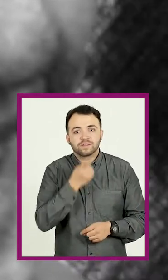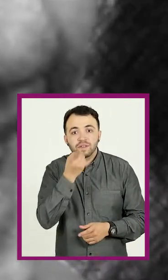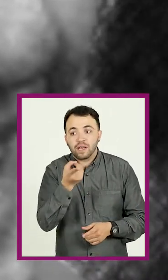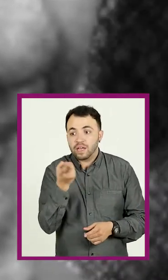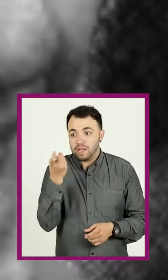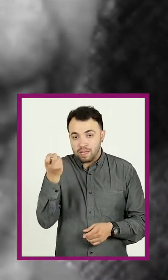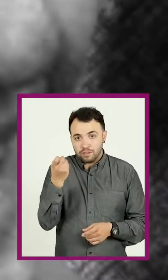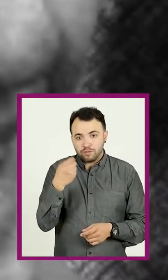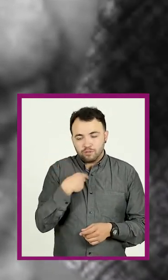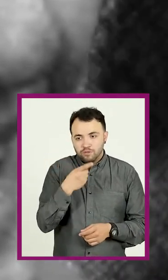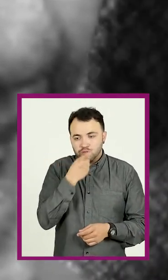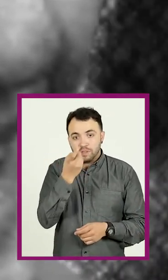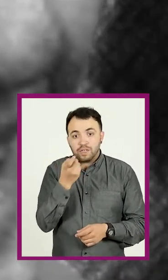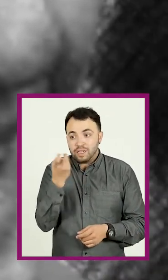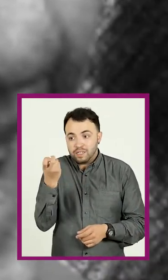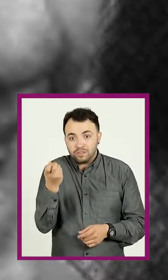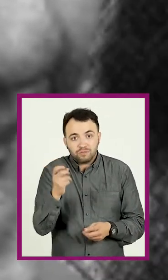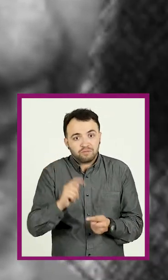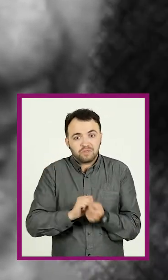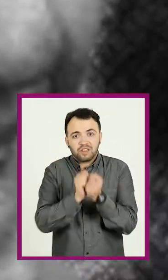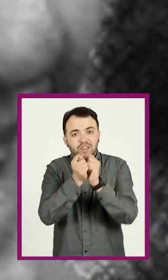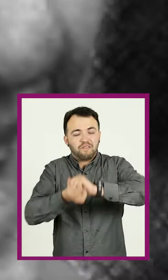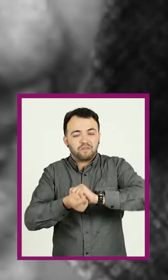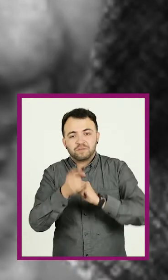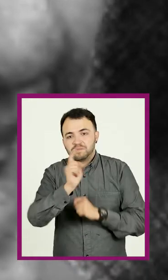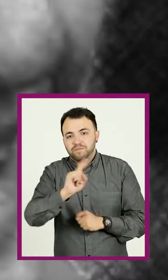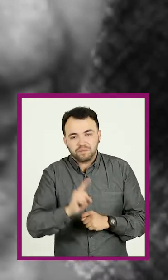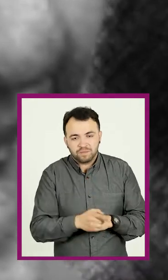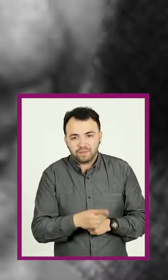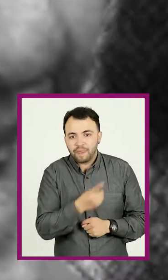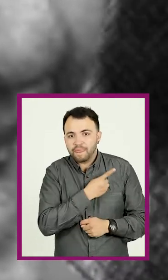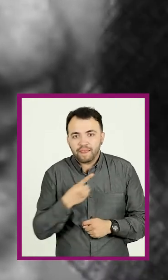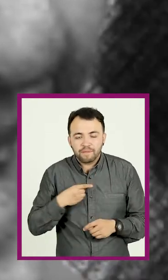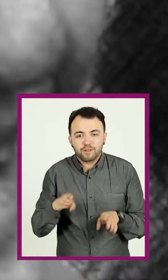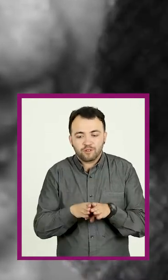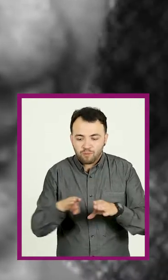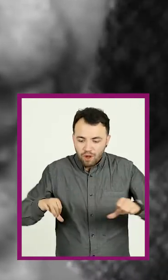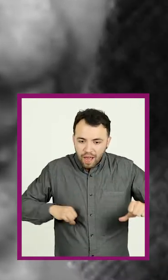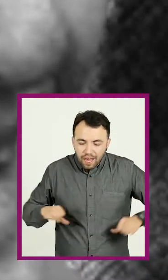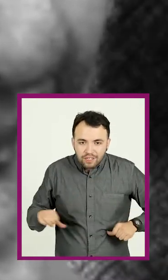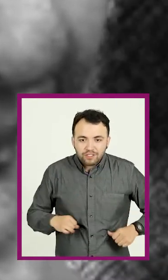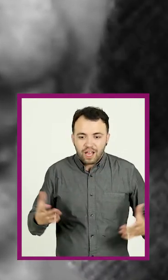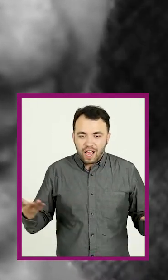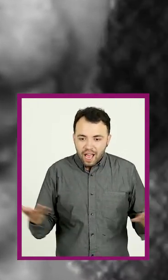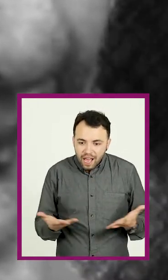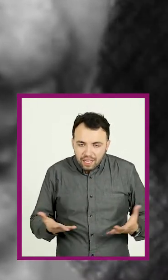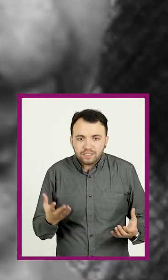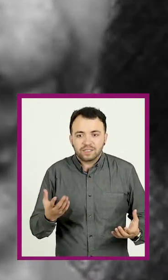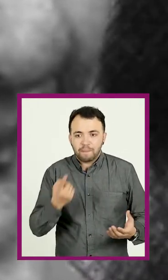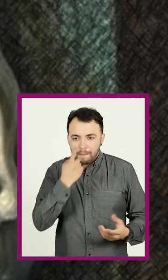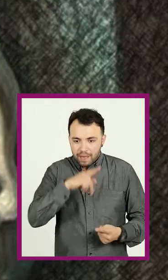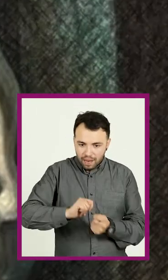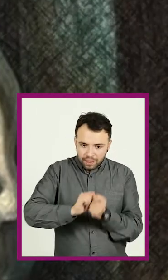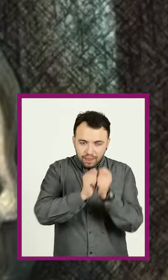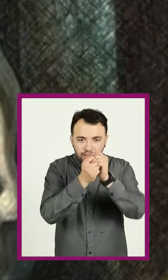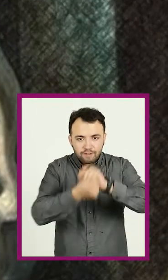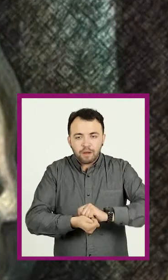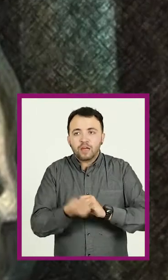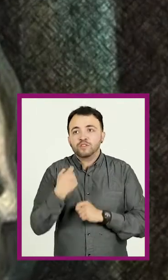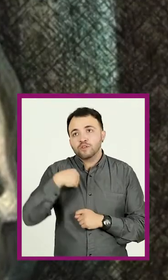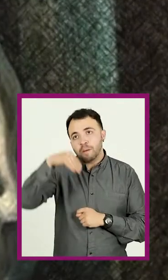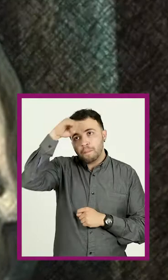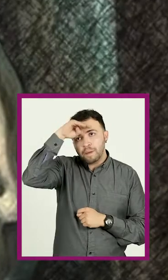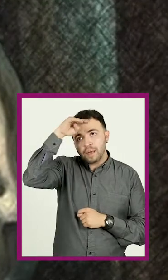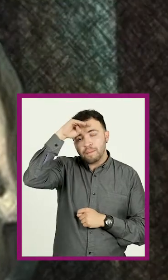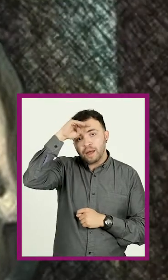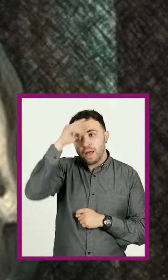nada. Sánchez Vázquez tiene un maravilloso ensayo sobre ese gran poema del sueño de Sor Juana Inés de la Cruz. El primero sueño.